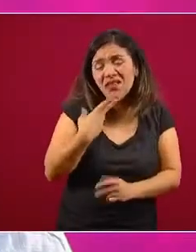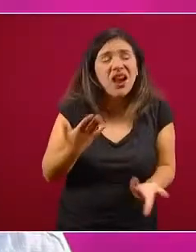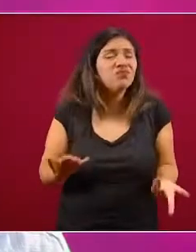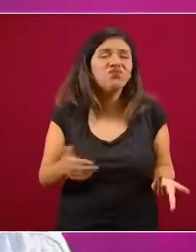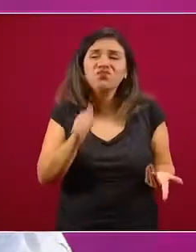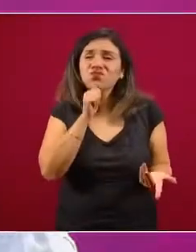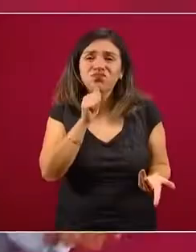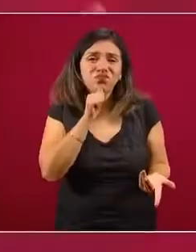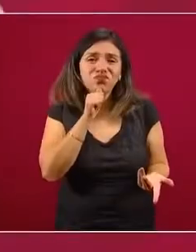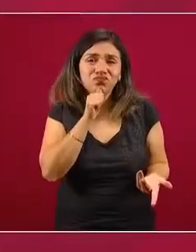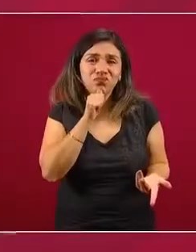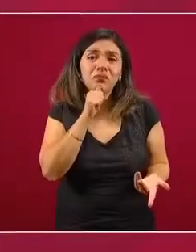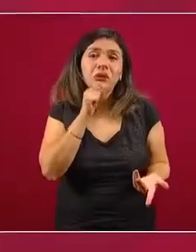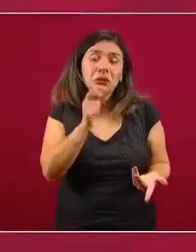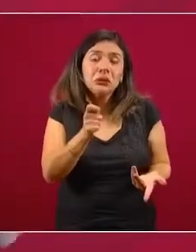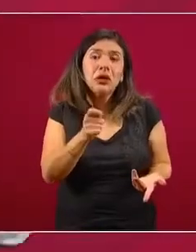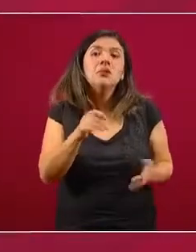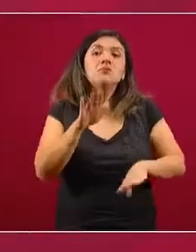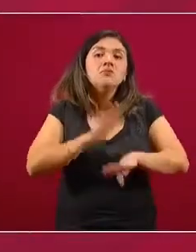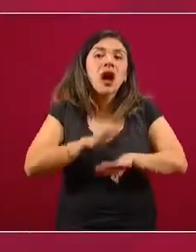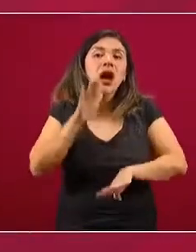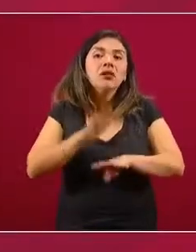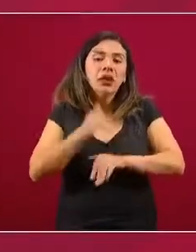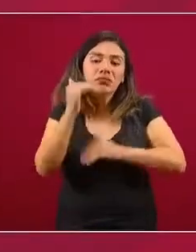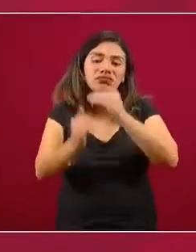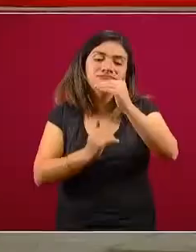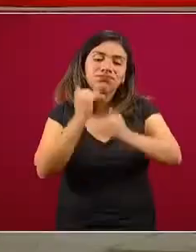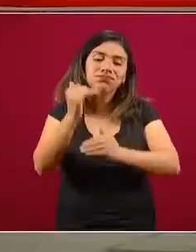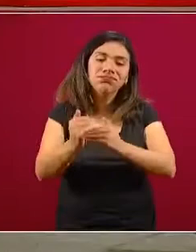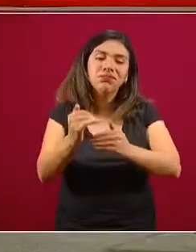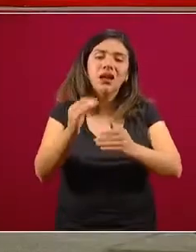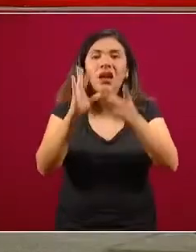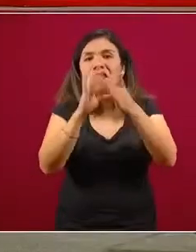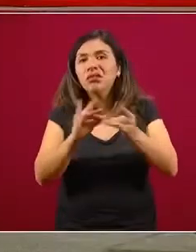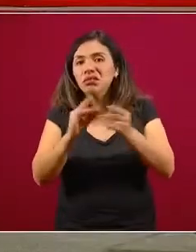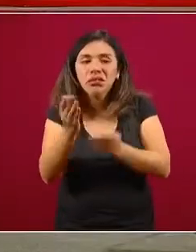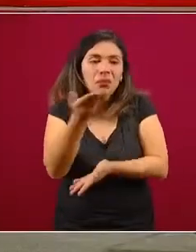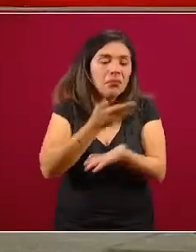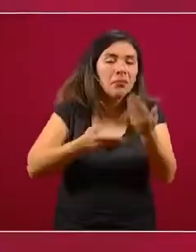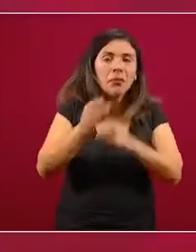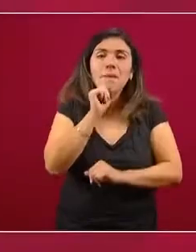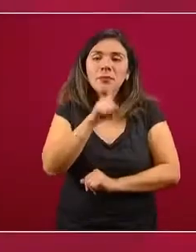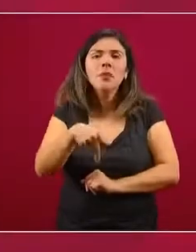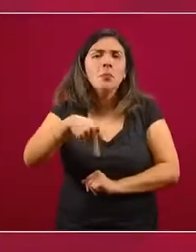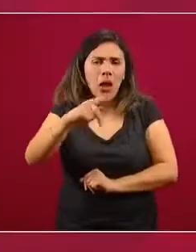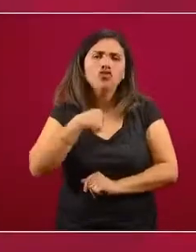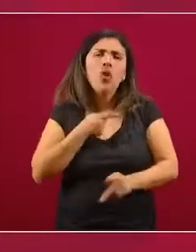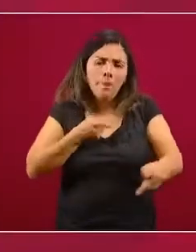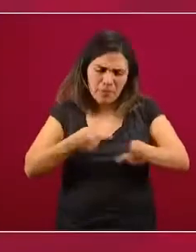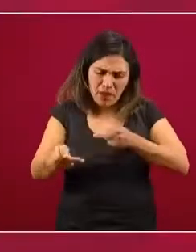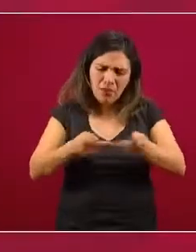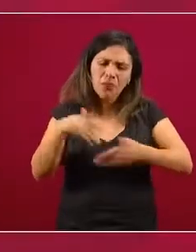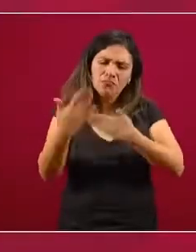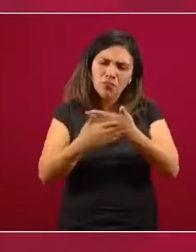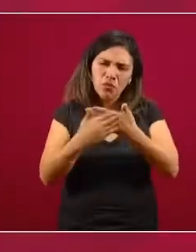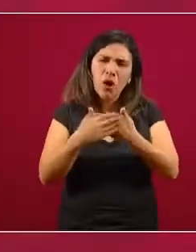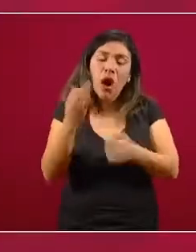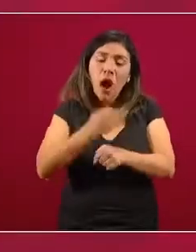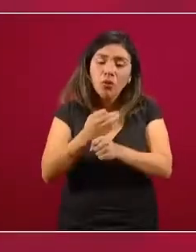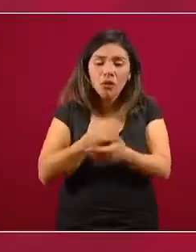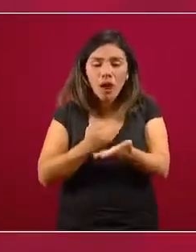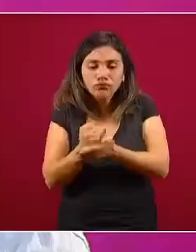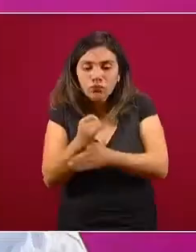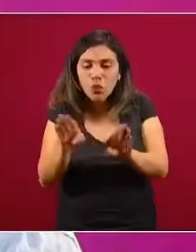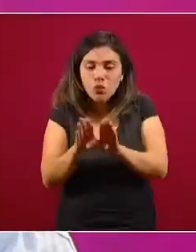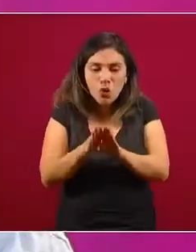diagnóstico, y se va a revitalizar nuevamente las conversaciones al respecto. Pero nosotros estaremos preparados y estamos definiendo